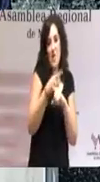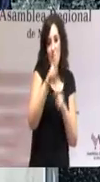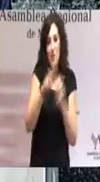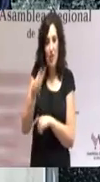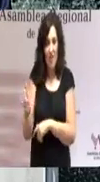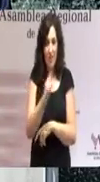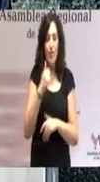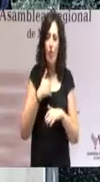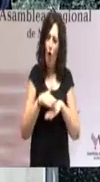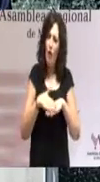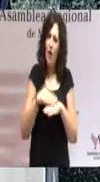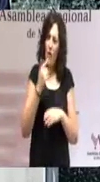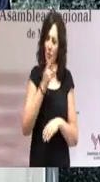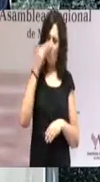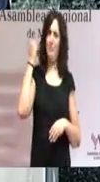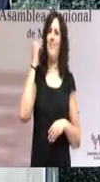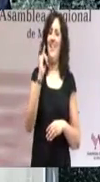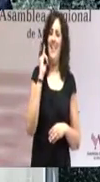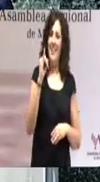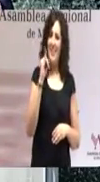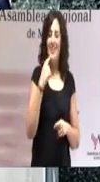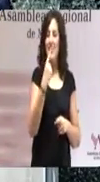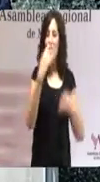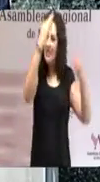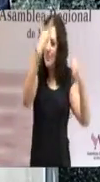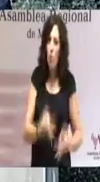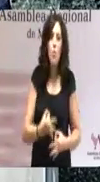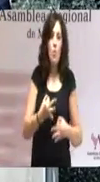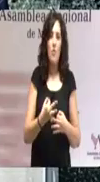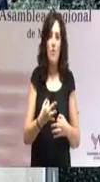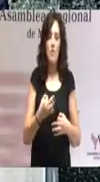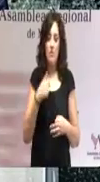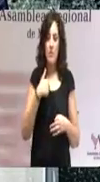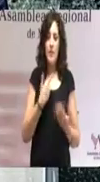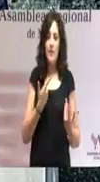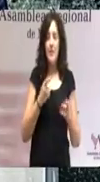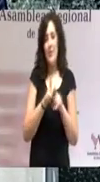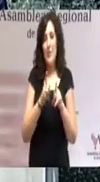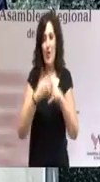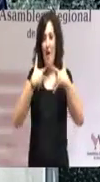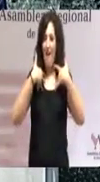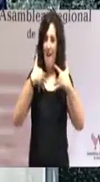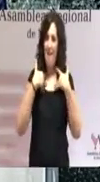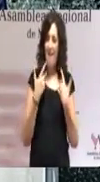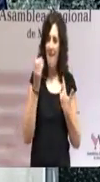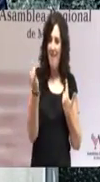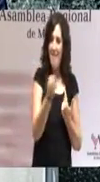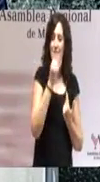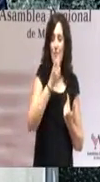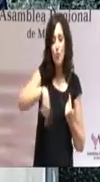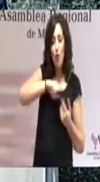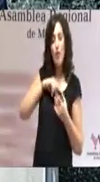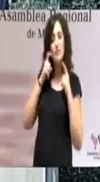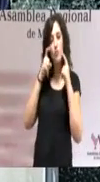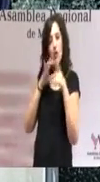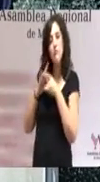siento muy orgulloso y les aseguro que me sufren, pero entre todos sumamos esfuerzos para que la gente se